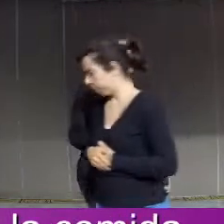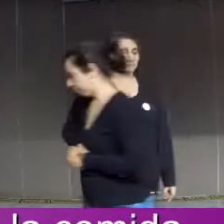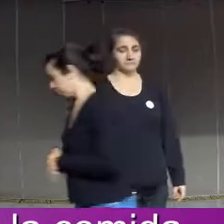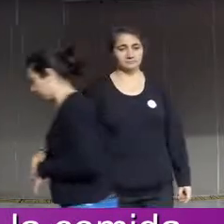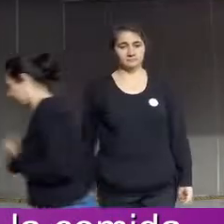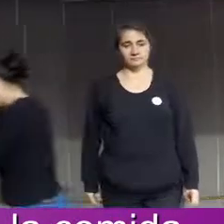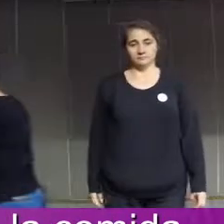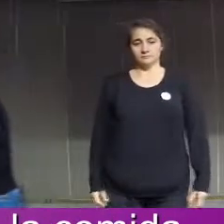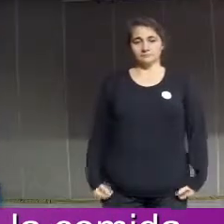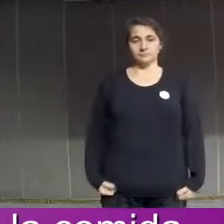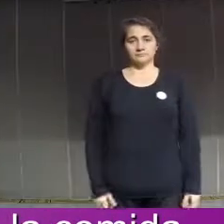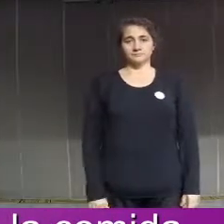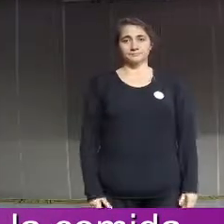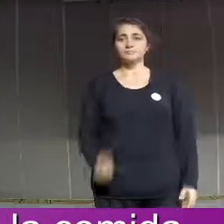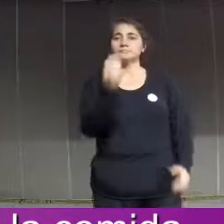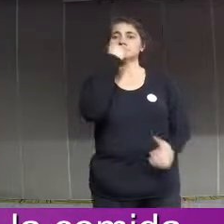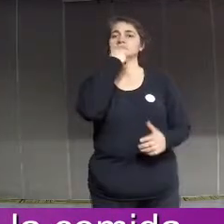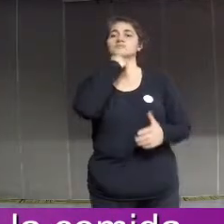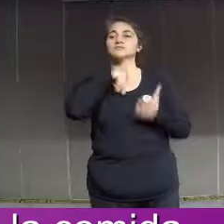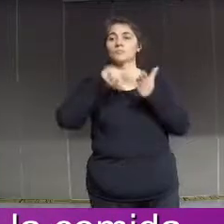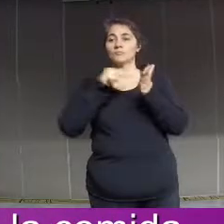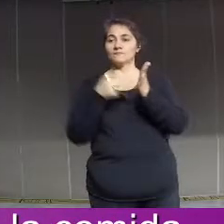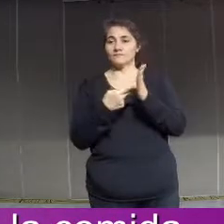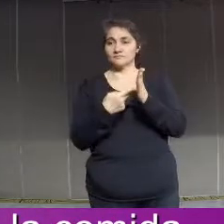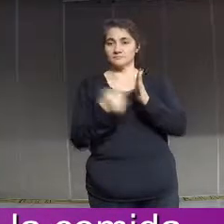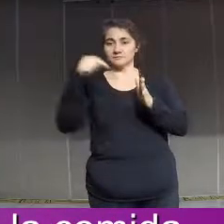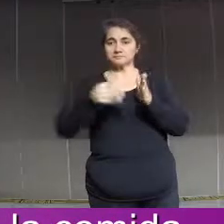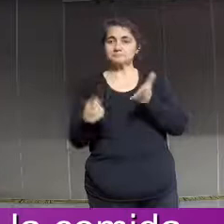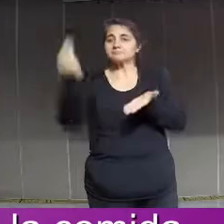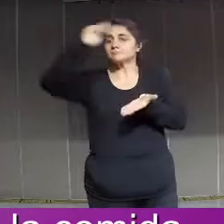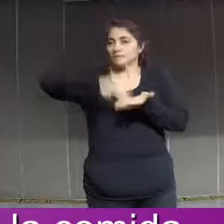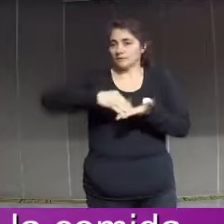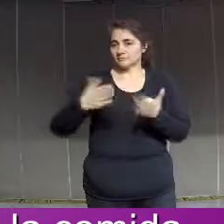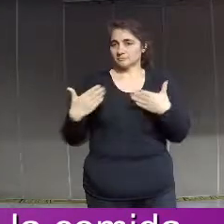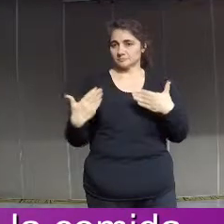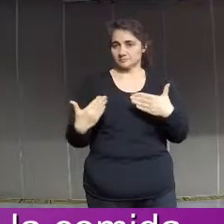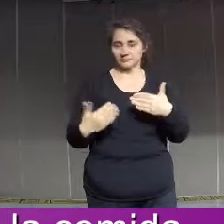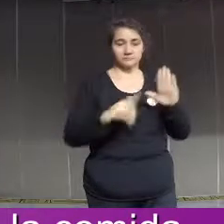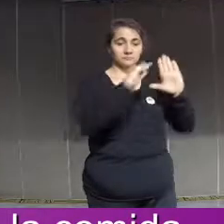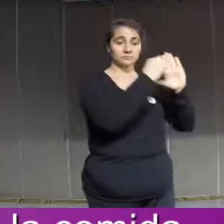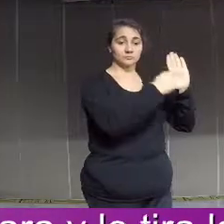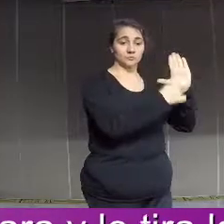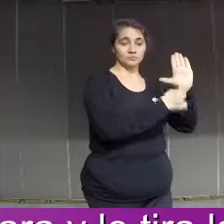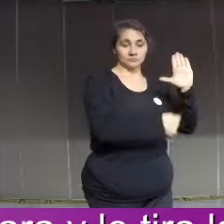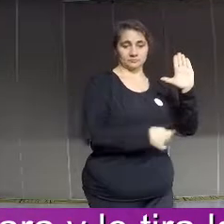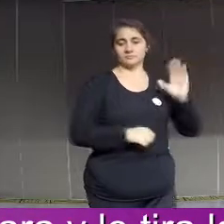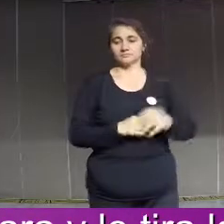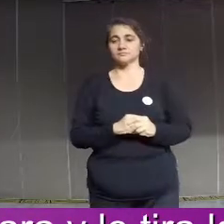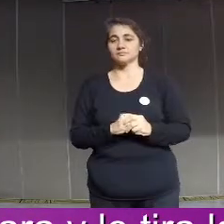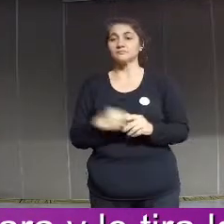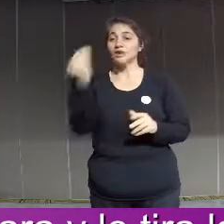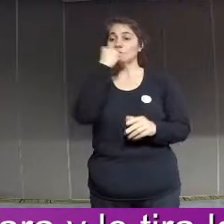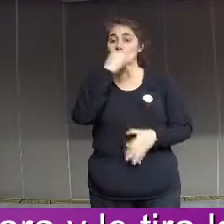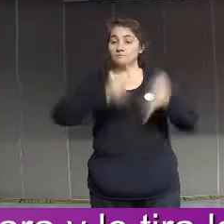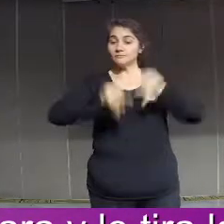Bueno, las complicaciones de la disfagia en los chicos con trastornos neurológicos es la desnutrición, la deshidratación, los